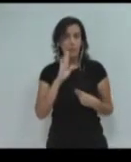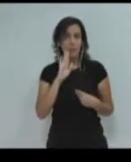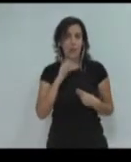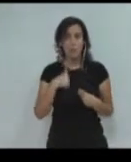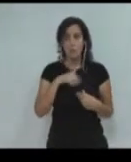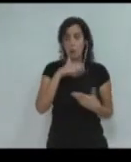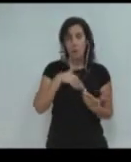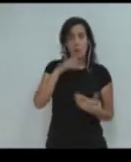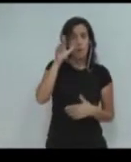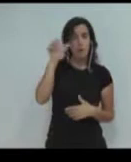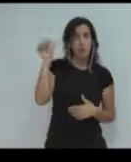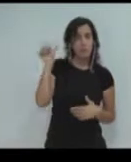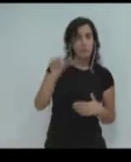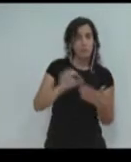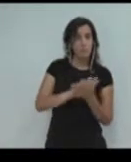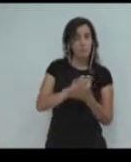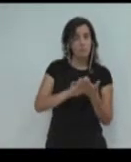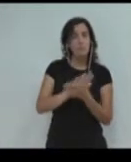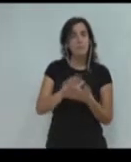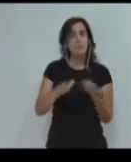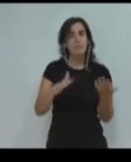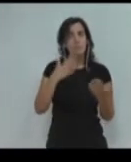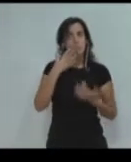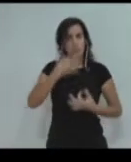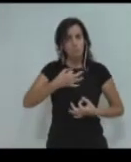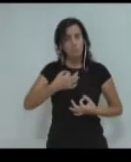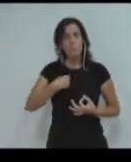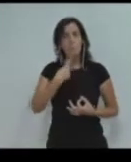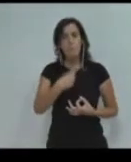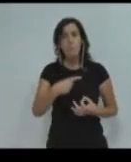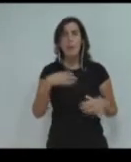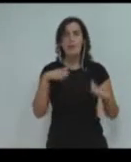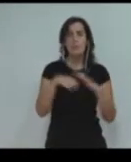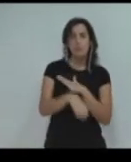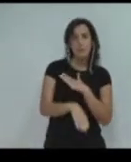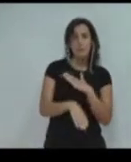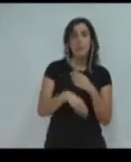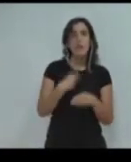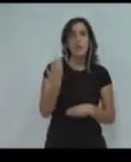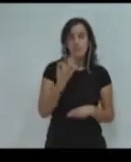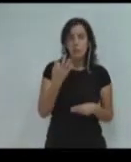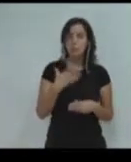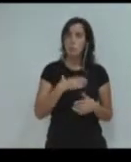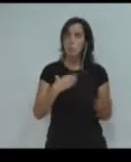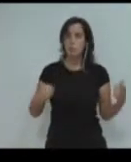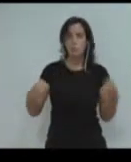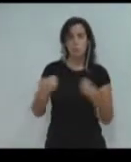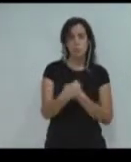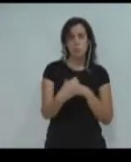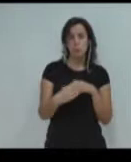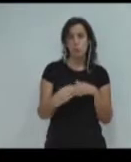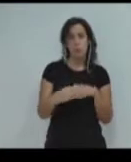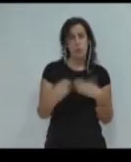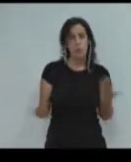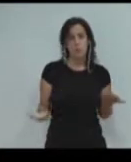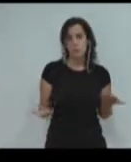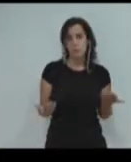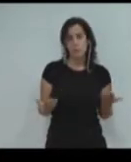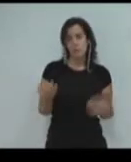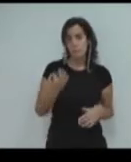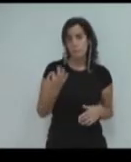hablar y realmente cuando decimos la accesibilidad, que hay que hacer, ponerse en el lugar del usuario, ¿no? Ponerse en el punto de vista del